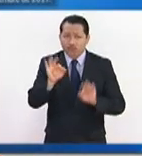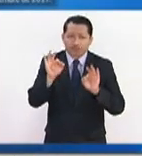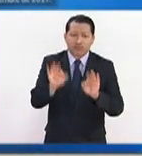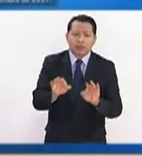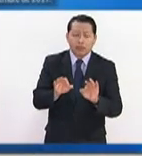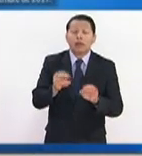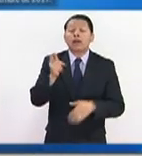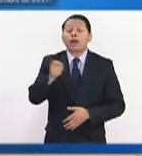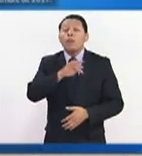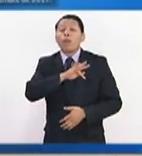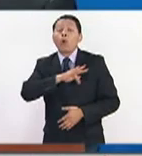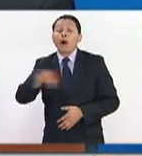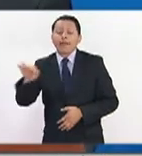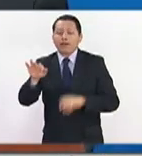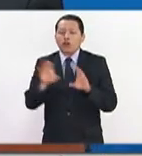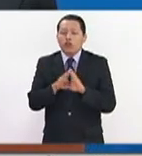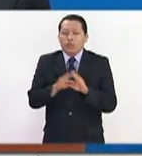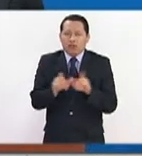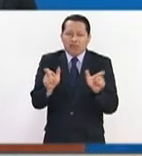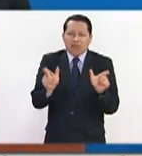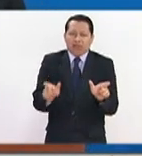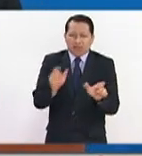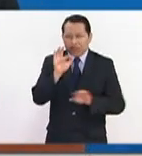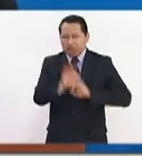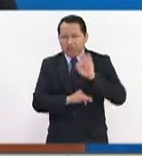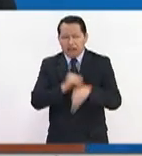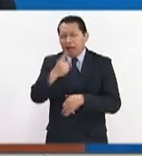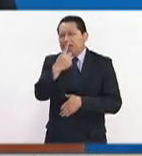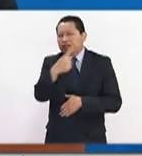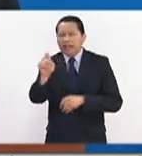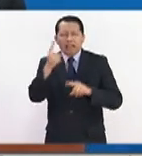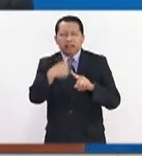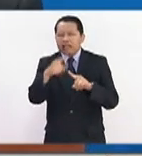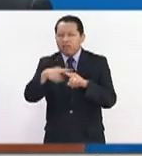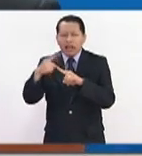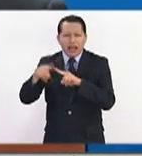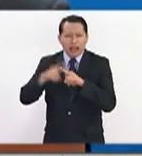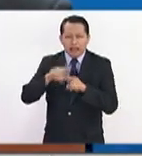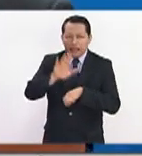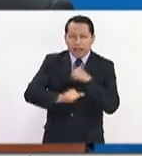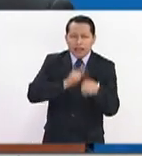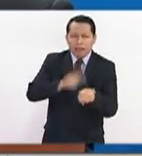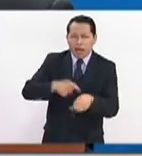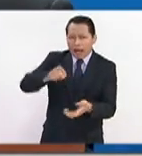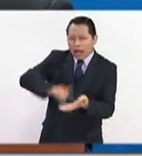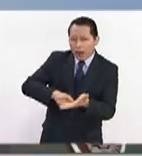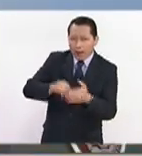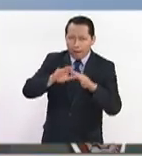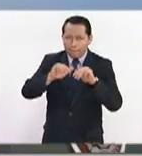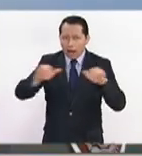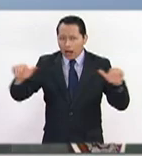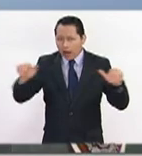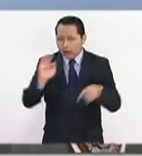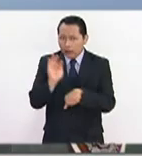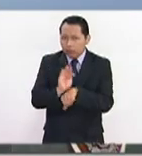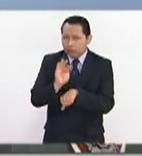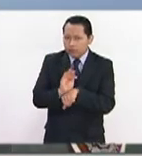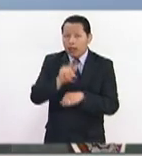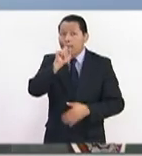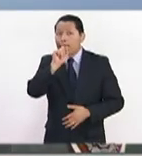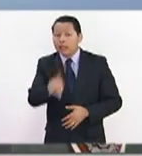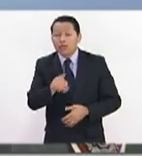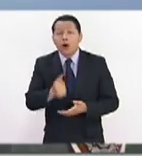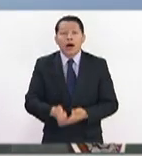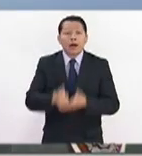medida permitirá la conservación de cientos de especies marinas, muchas de ellas en riesgo. También